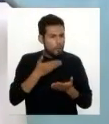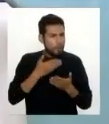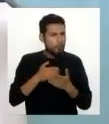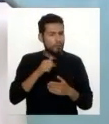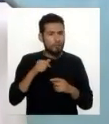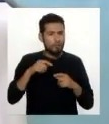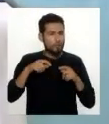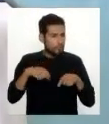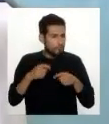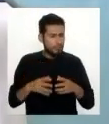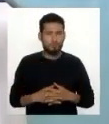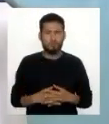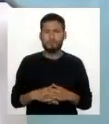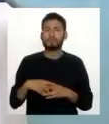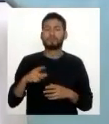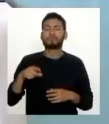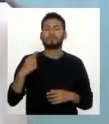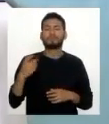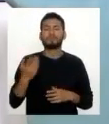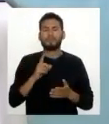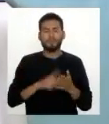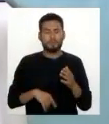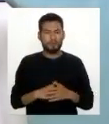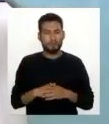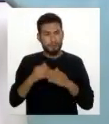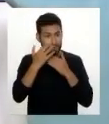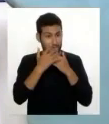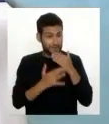otras preparaciones. ¿No? De ahí tenemos lo que es la